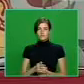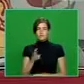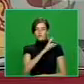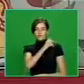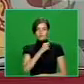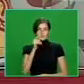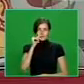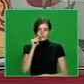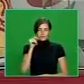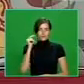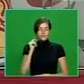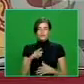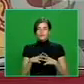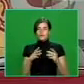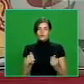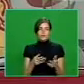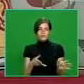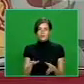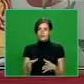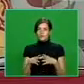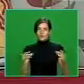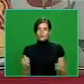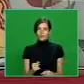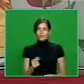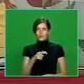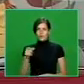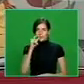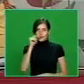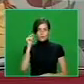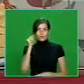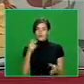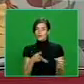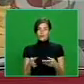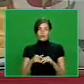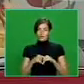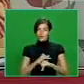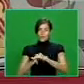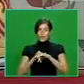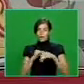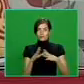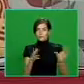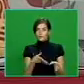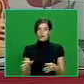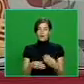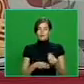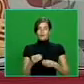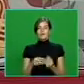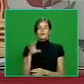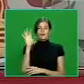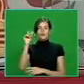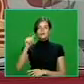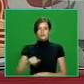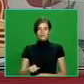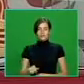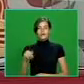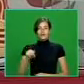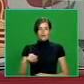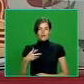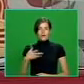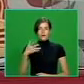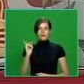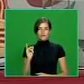directores a todos los invito y a todas por igual a que vengan a ser patria aquí Aquí